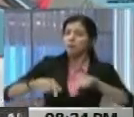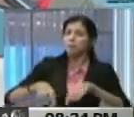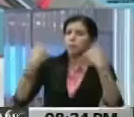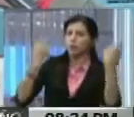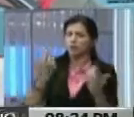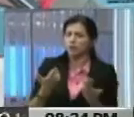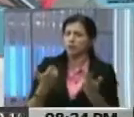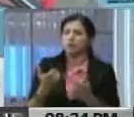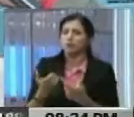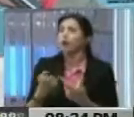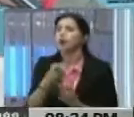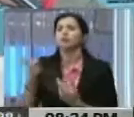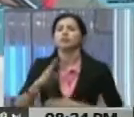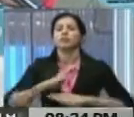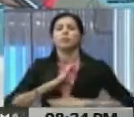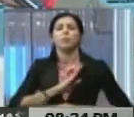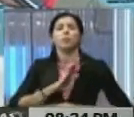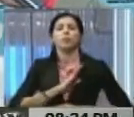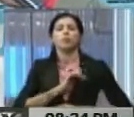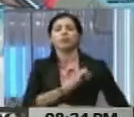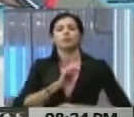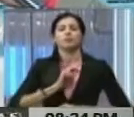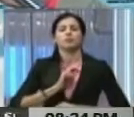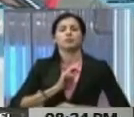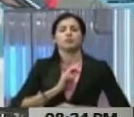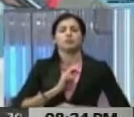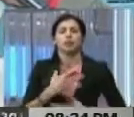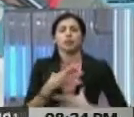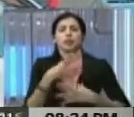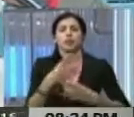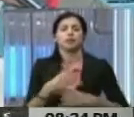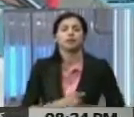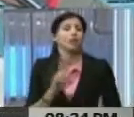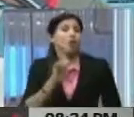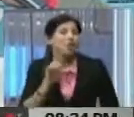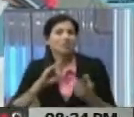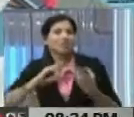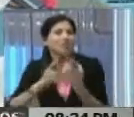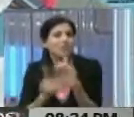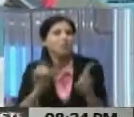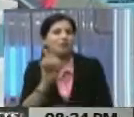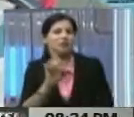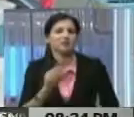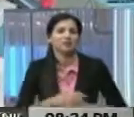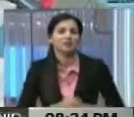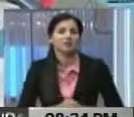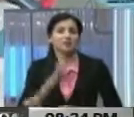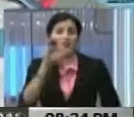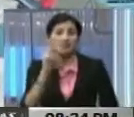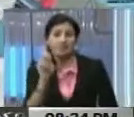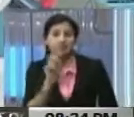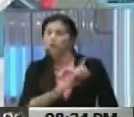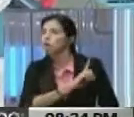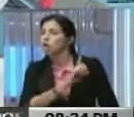Solamente para satisfacer intereses que en definitiva no son democráticos. El Consejo Nacional Electoral no